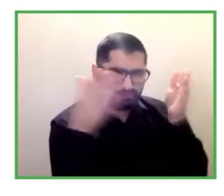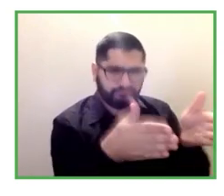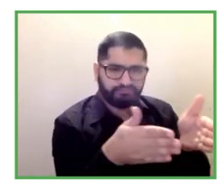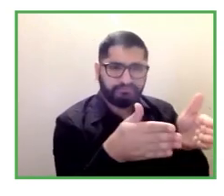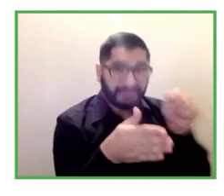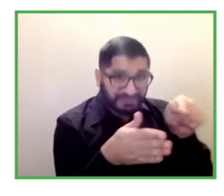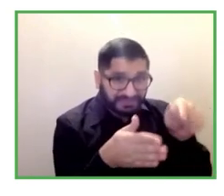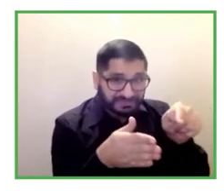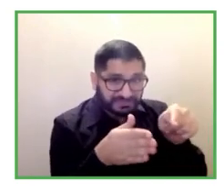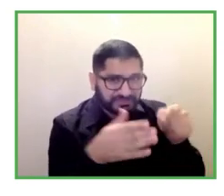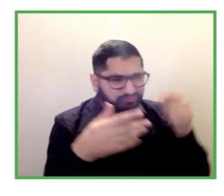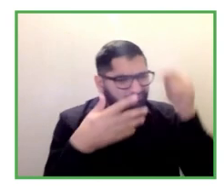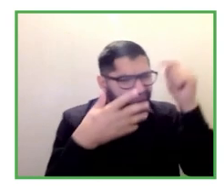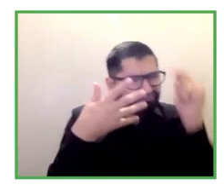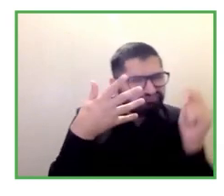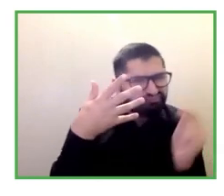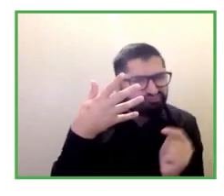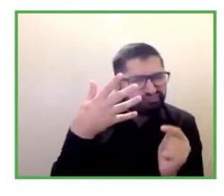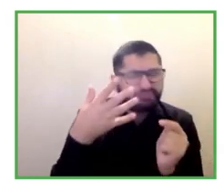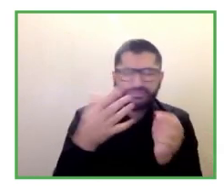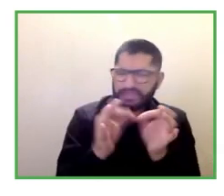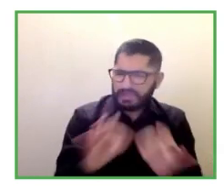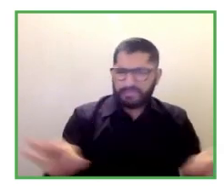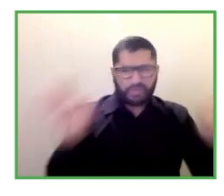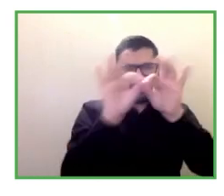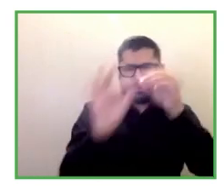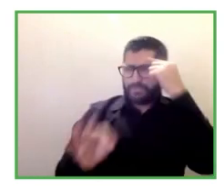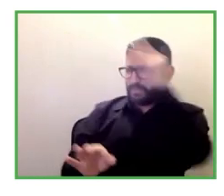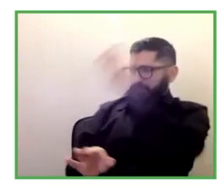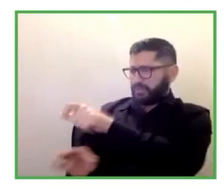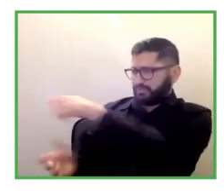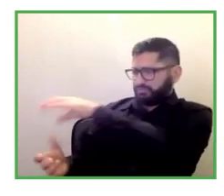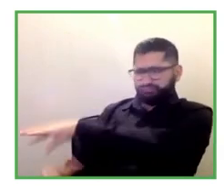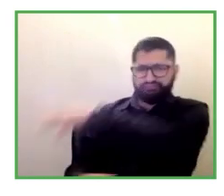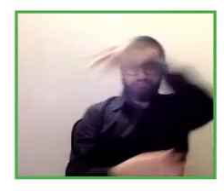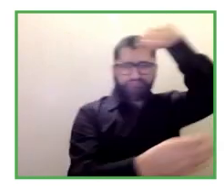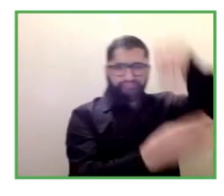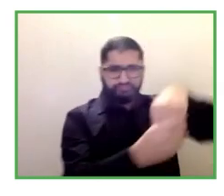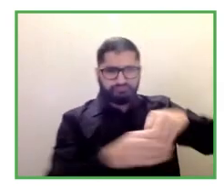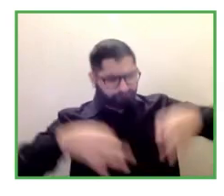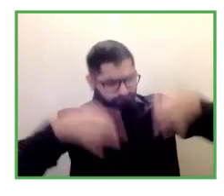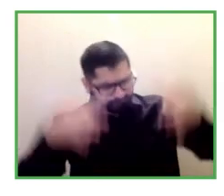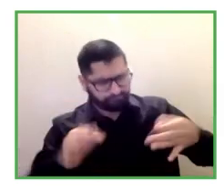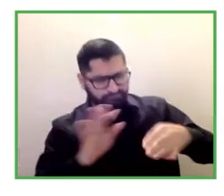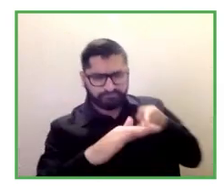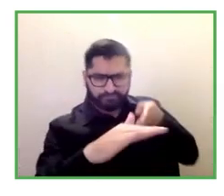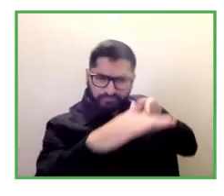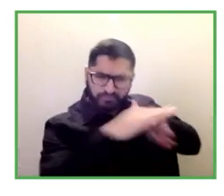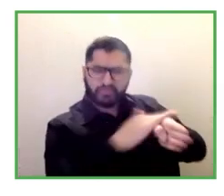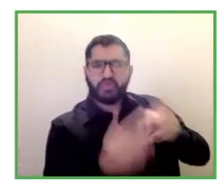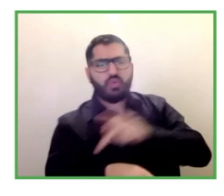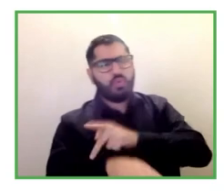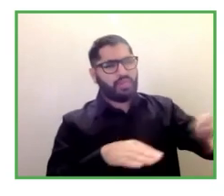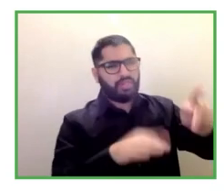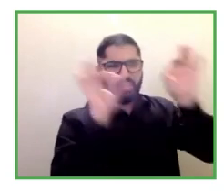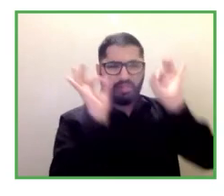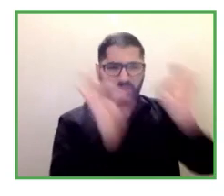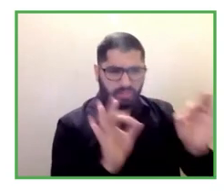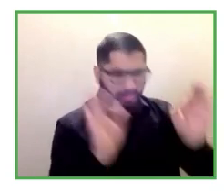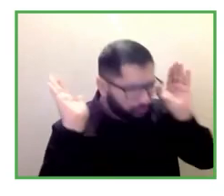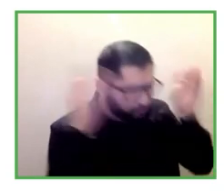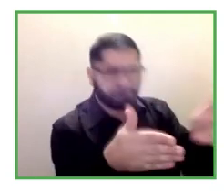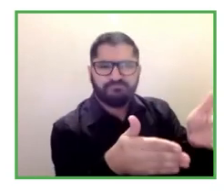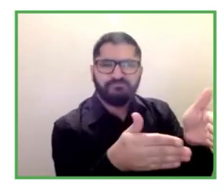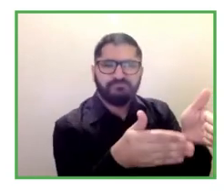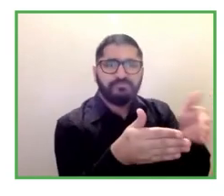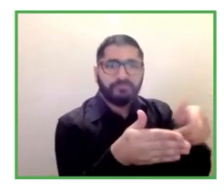su trabajo. Y también recordar que no solamente hay que entender el diagnóstico de una persona,